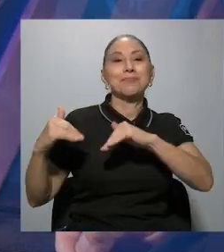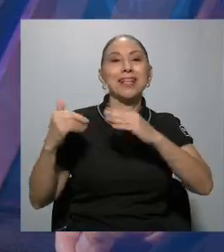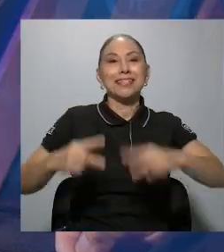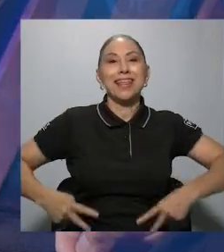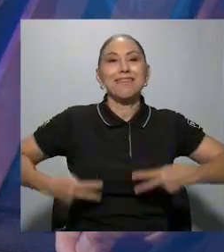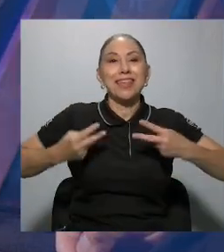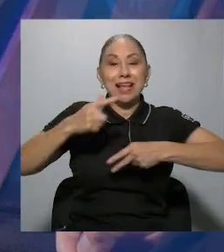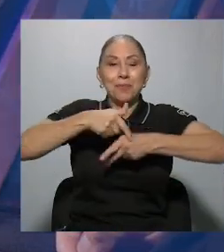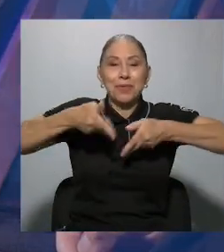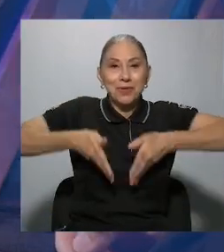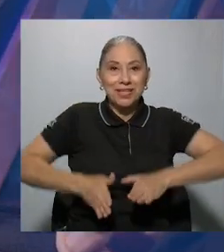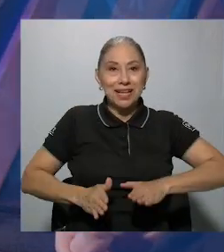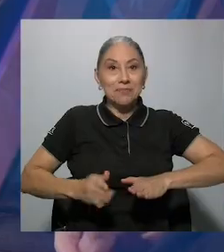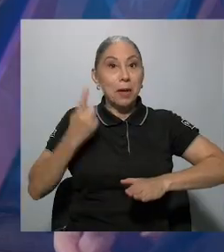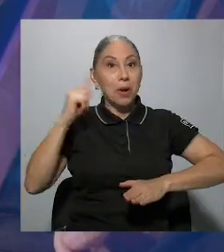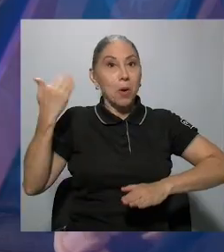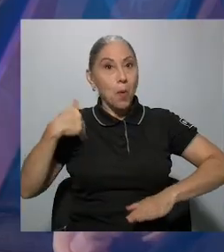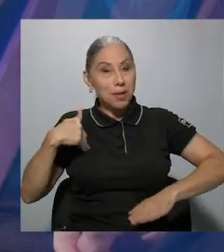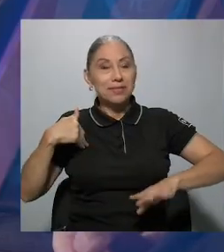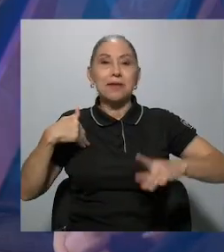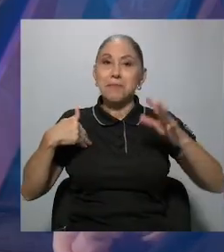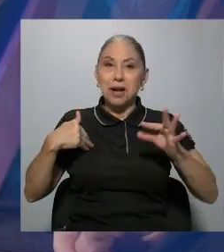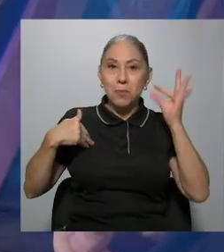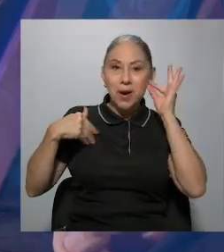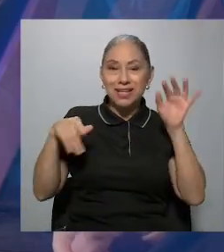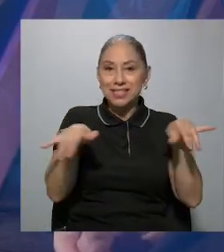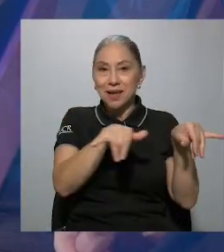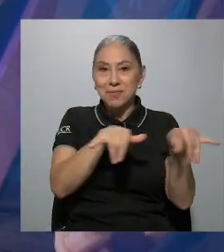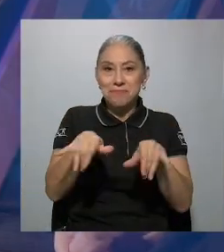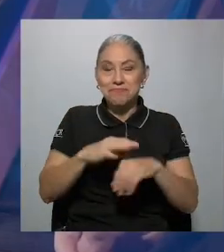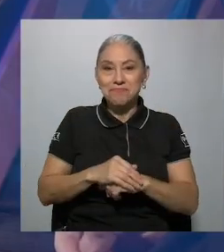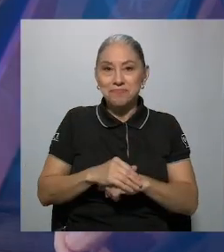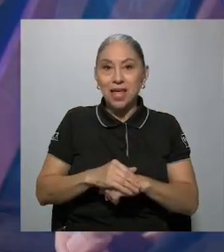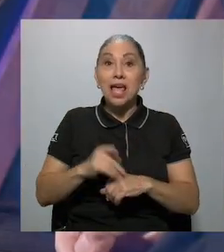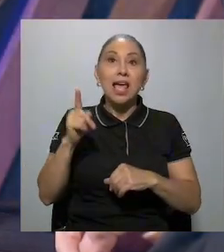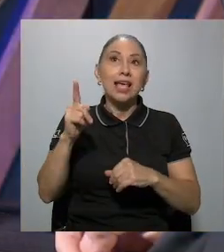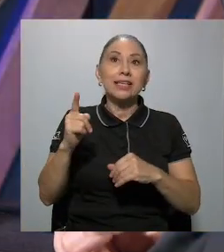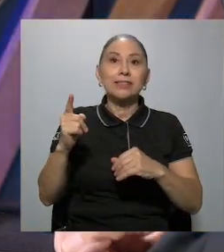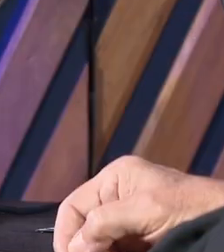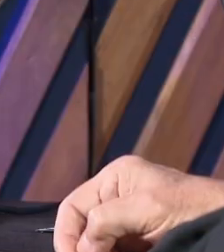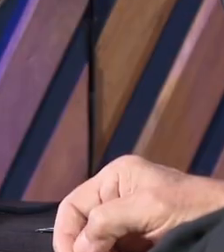en esperanza de vida al nacer, tanto para hombres como para mujeres.